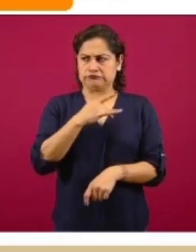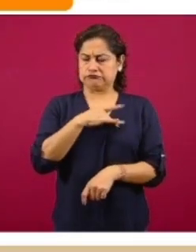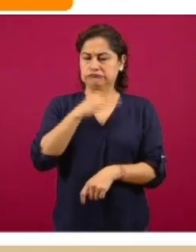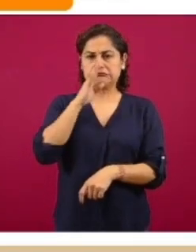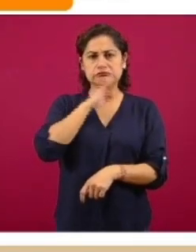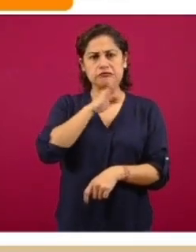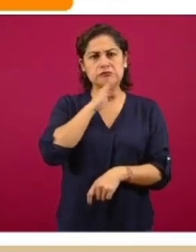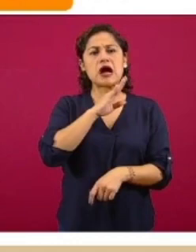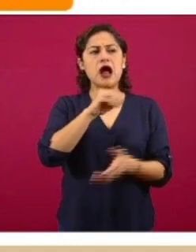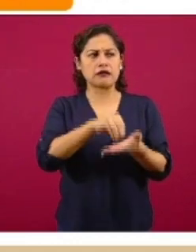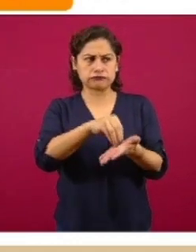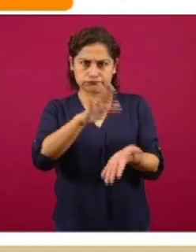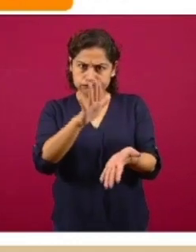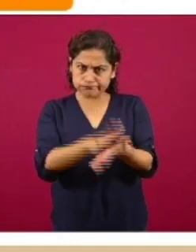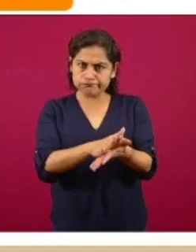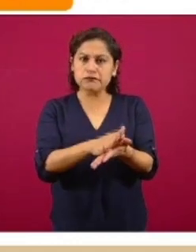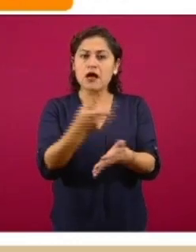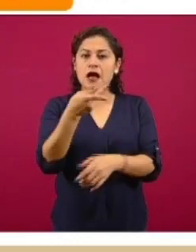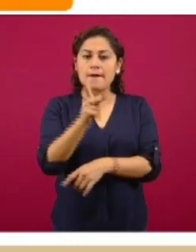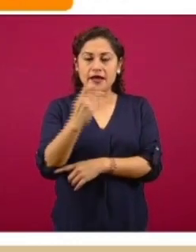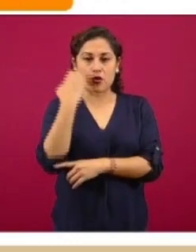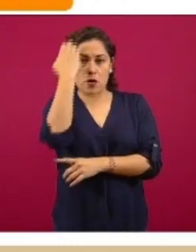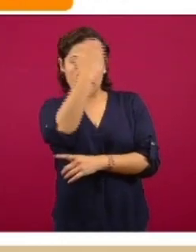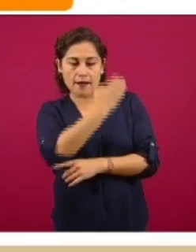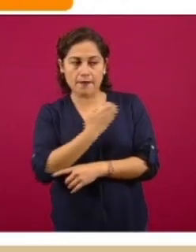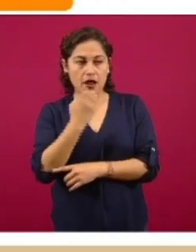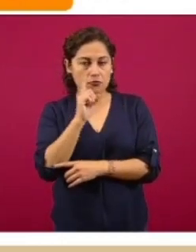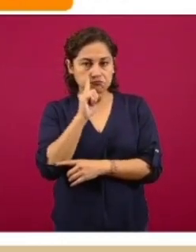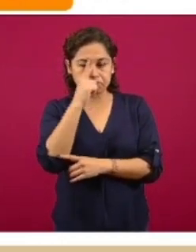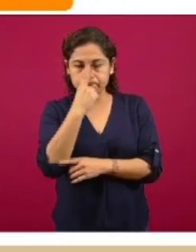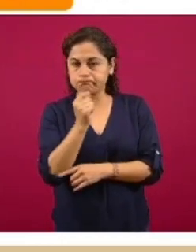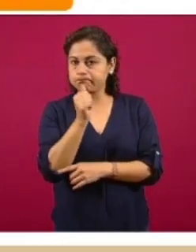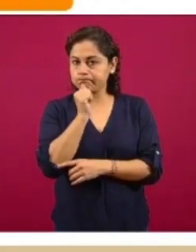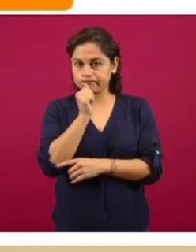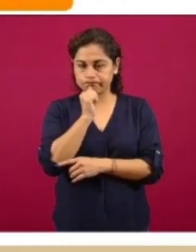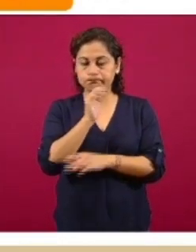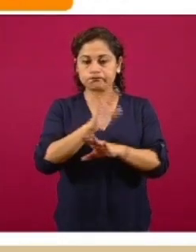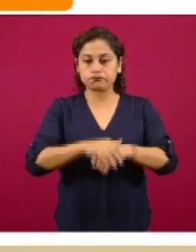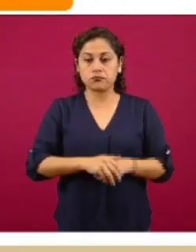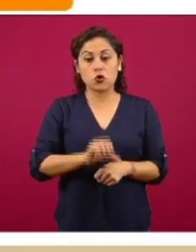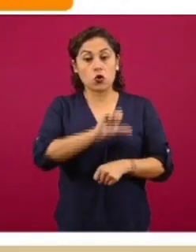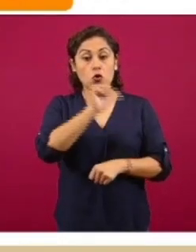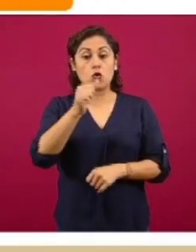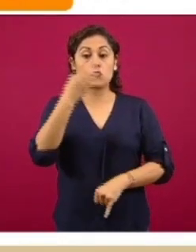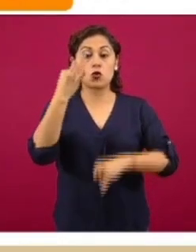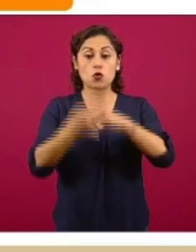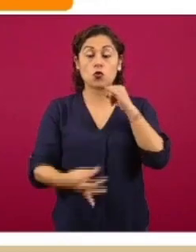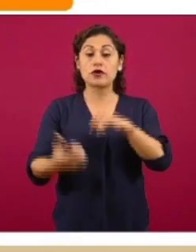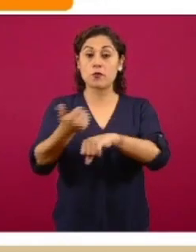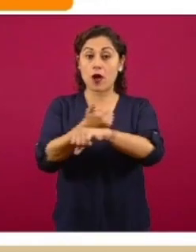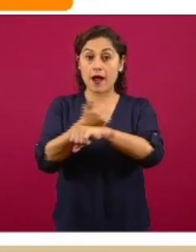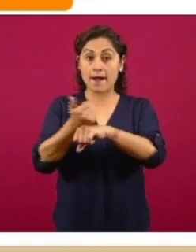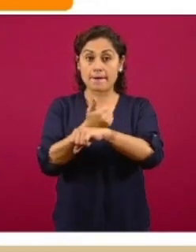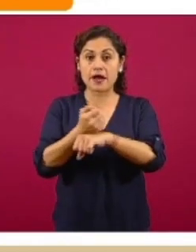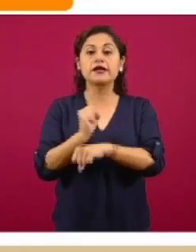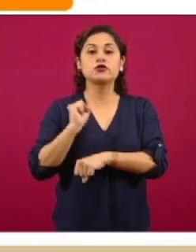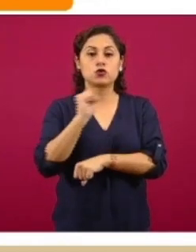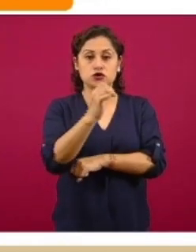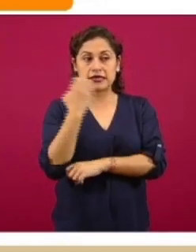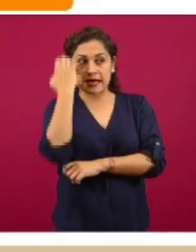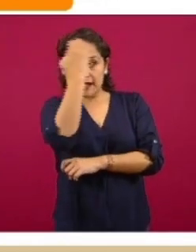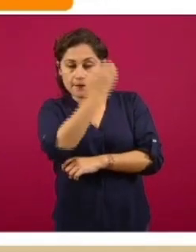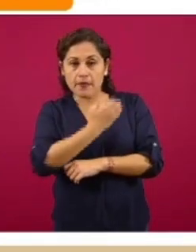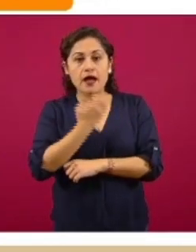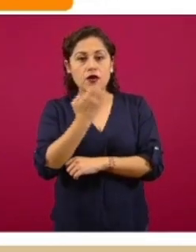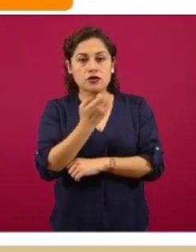están registrados con un estudio epidemiológico, pero no se les tomaron muestras. Y el color amarillo en esta última barra son aquellos que se les tomó muestra, pero que